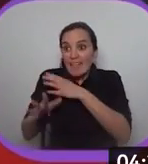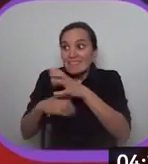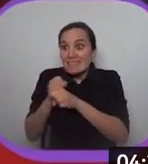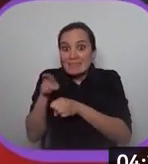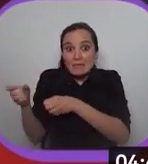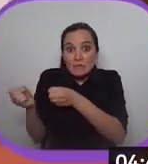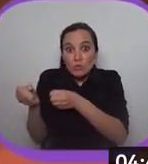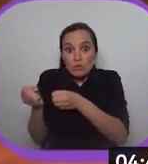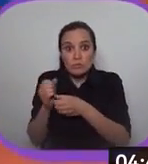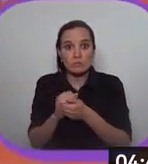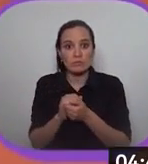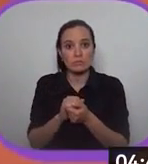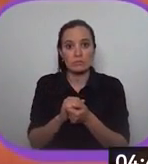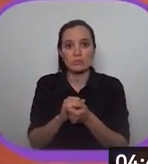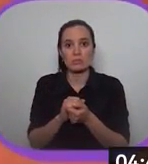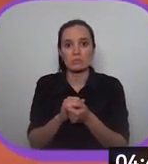¡De vuelta al móvil!